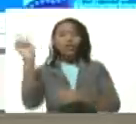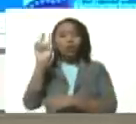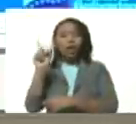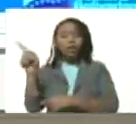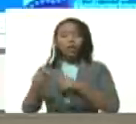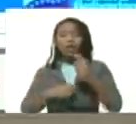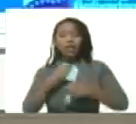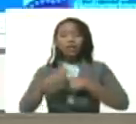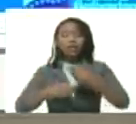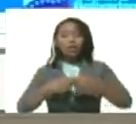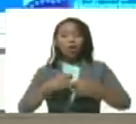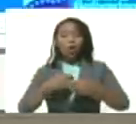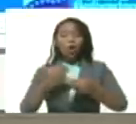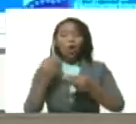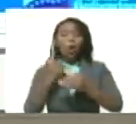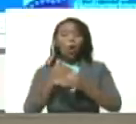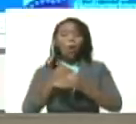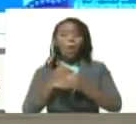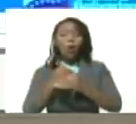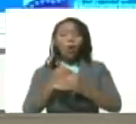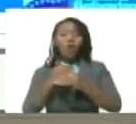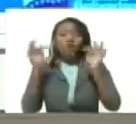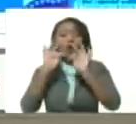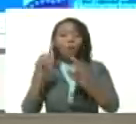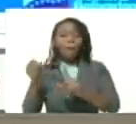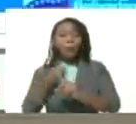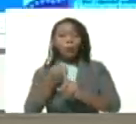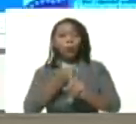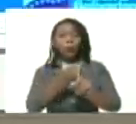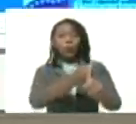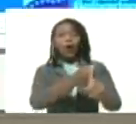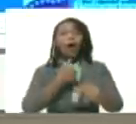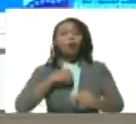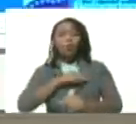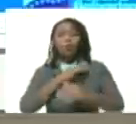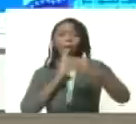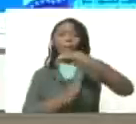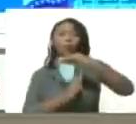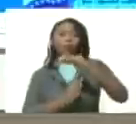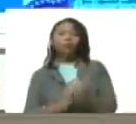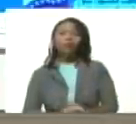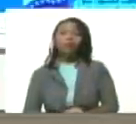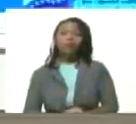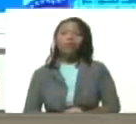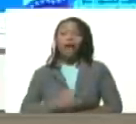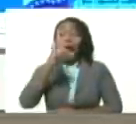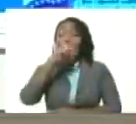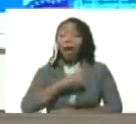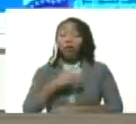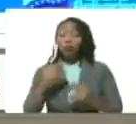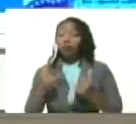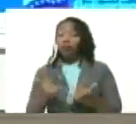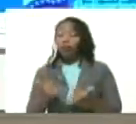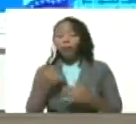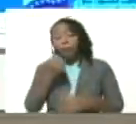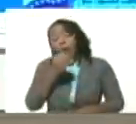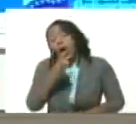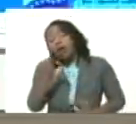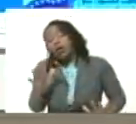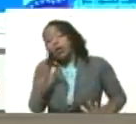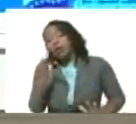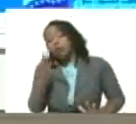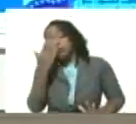de estigmatización, de criminalización a nuestros migrantes. Y en el año reciente, bueno, hace